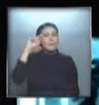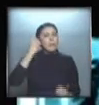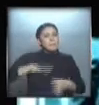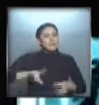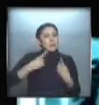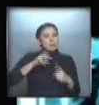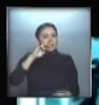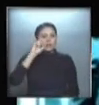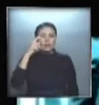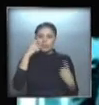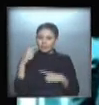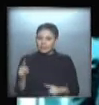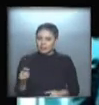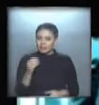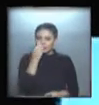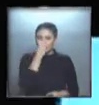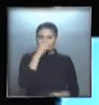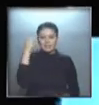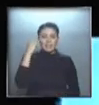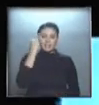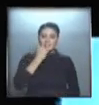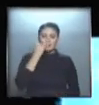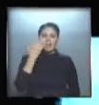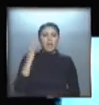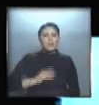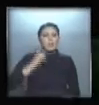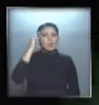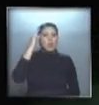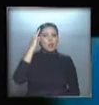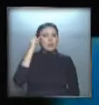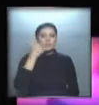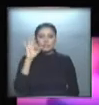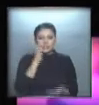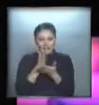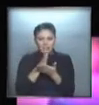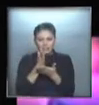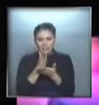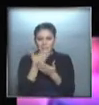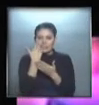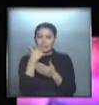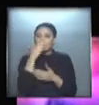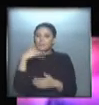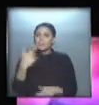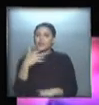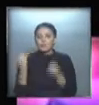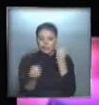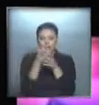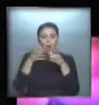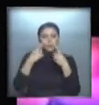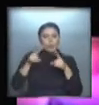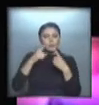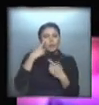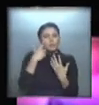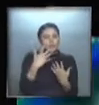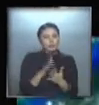del rock alternativo, que como les decía, en la segunda mitad de los 60 fundó esa banda mítica llamada